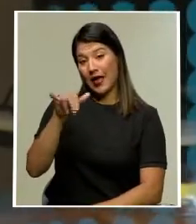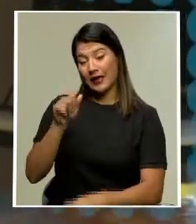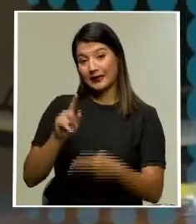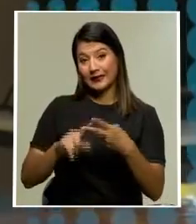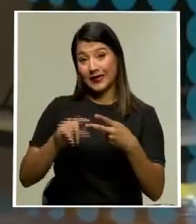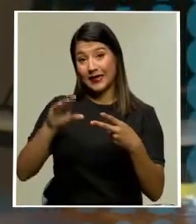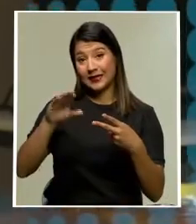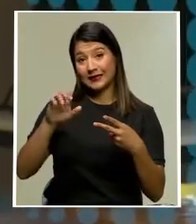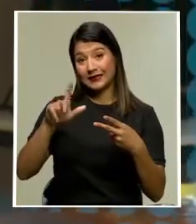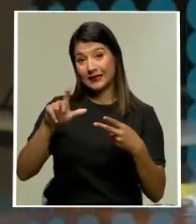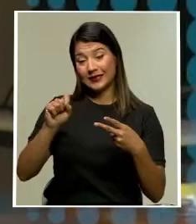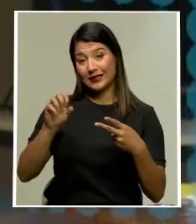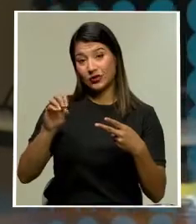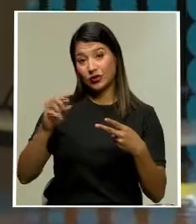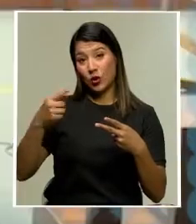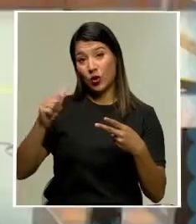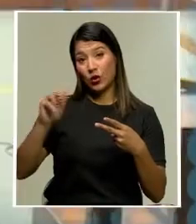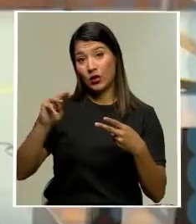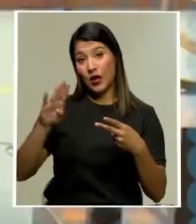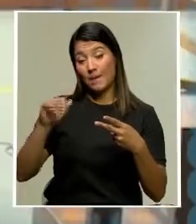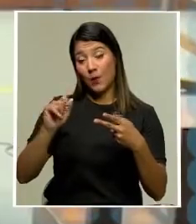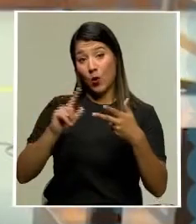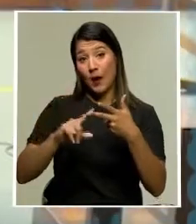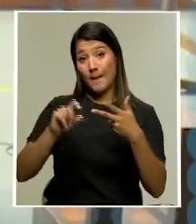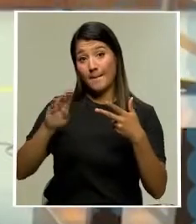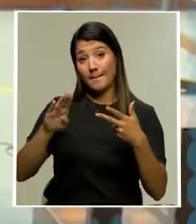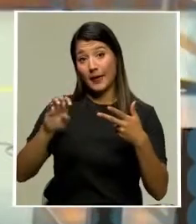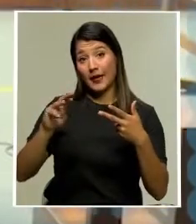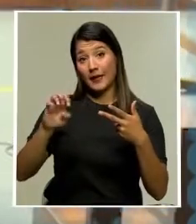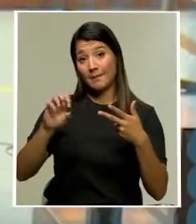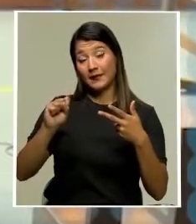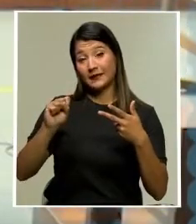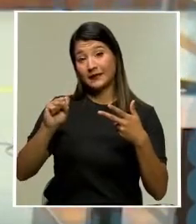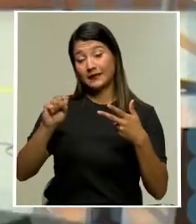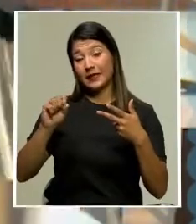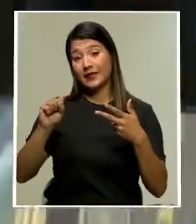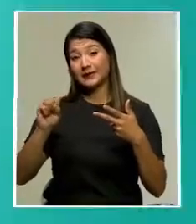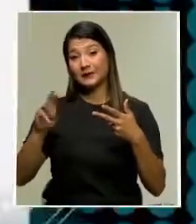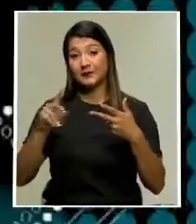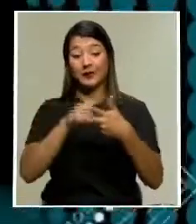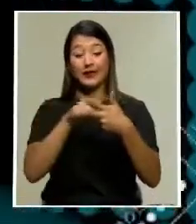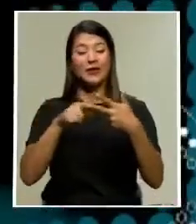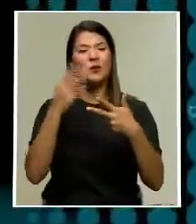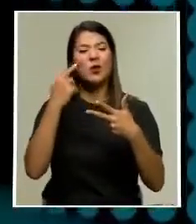exfiscal subrogante Berenice Smith por el presunto delito de tráfico de influencias.